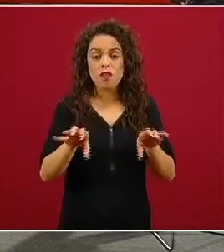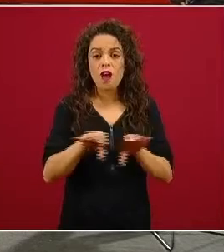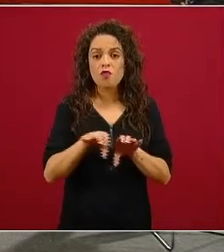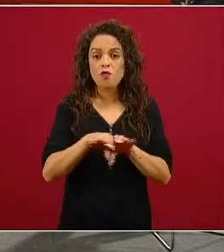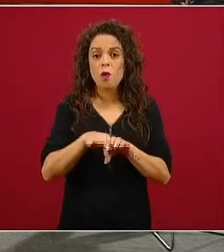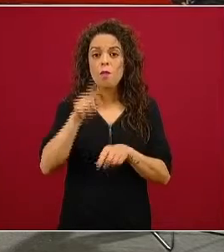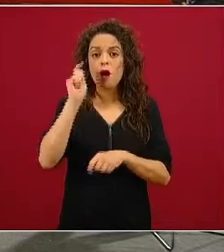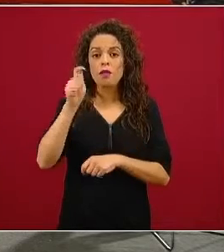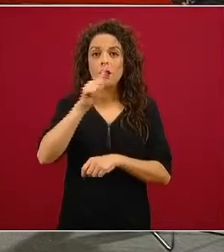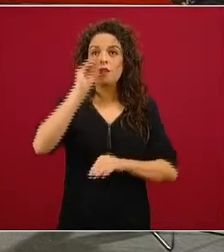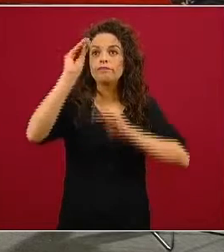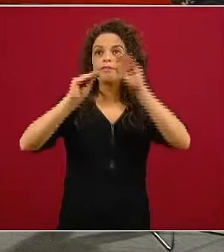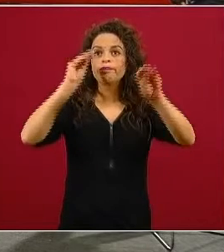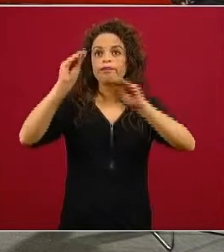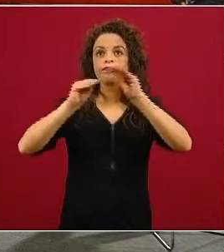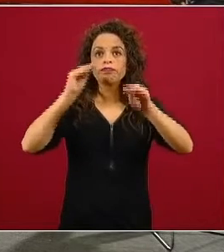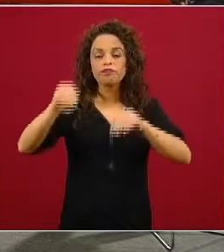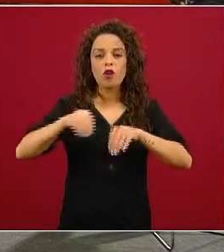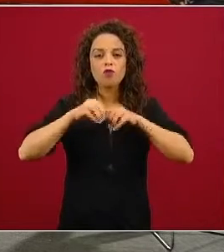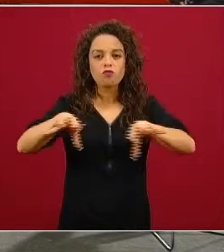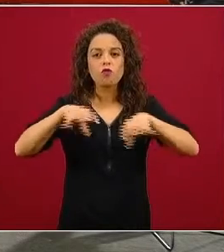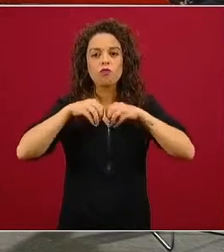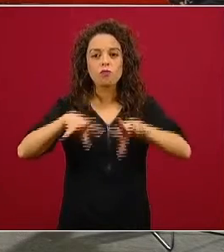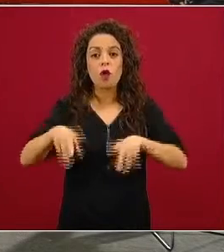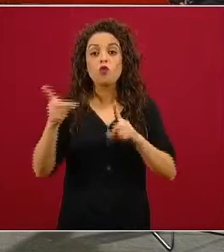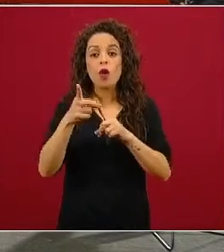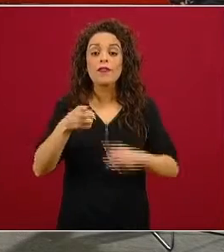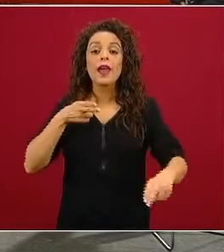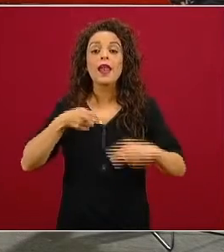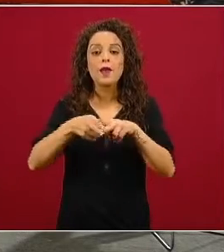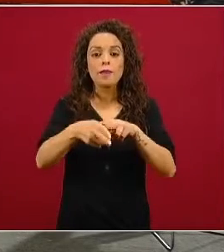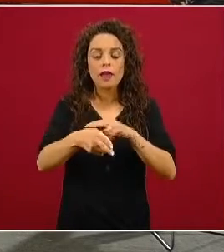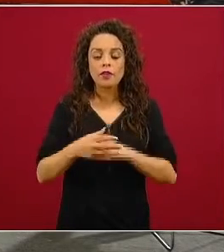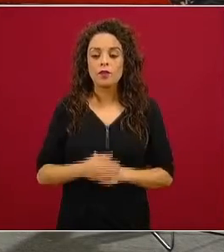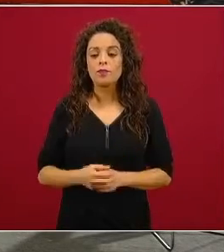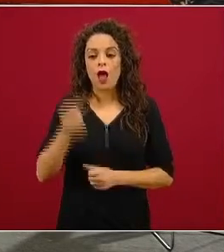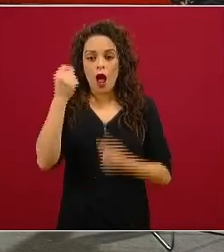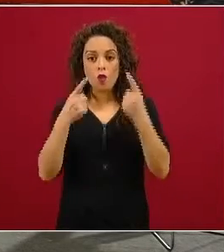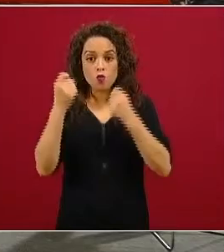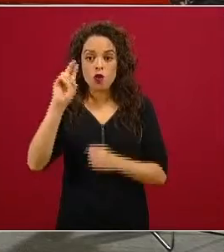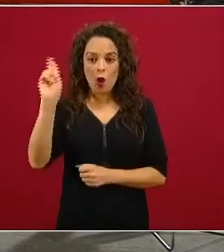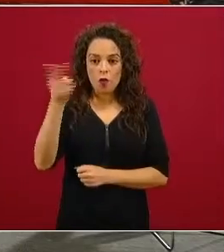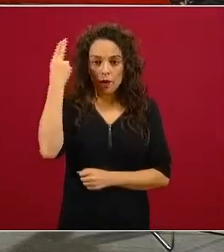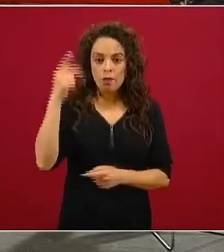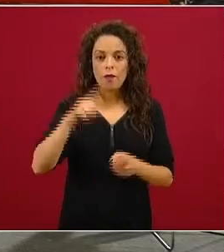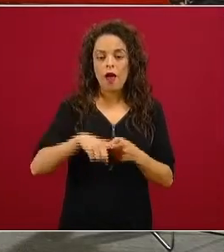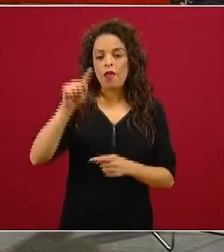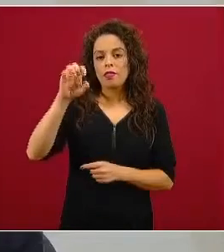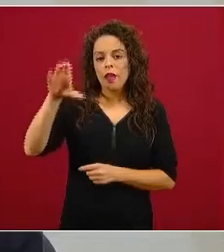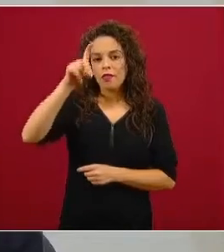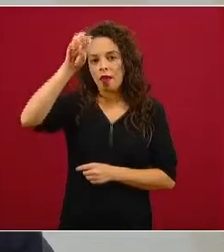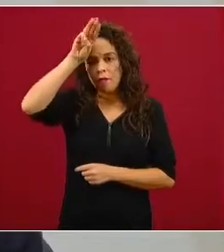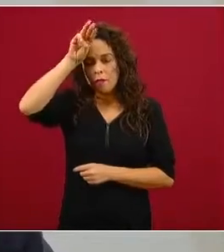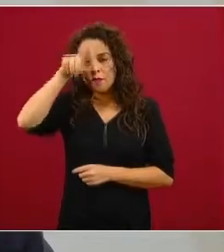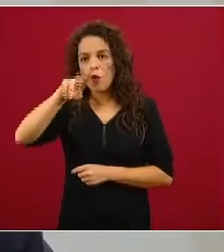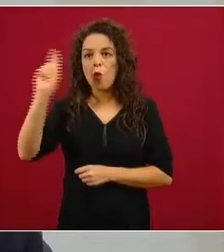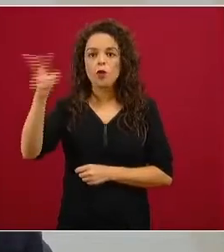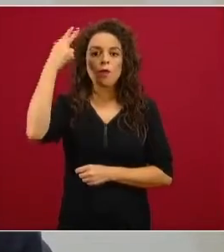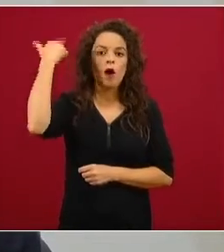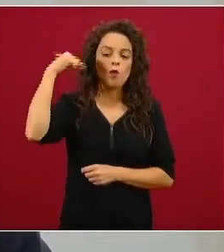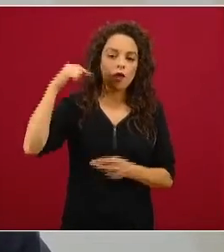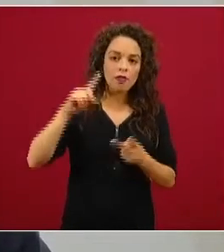90.9, Radio UNAM, IMER, el Instituto Mexicano de Radio, Convoy Network, 3PM,